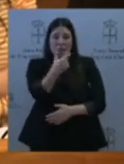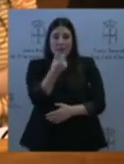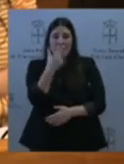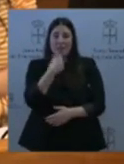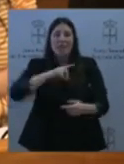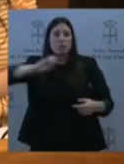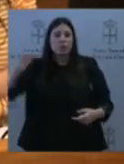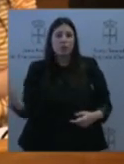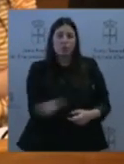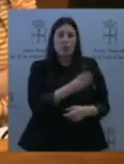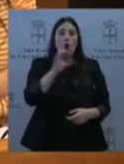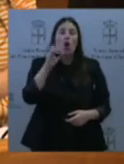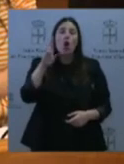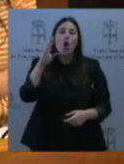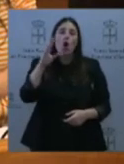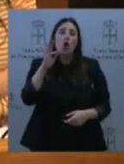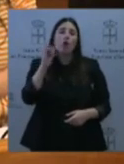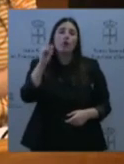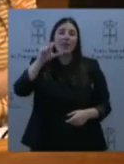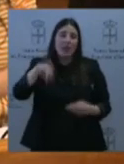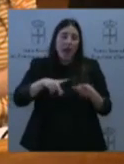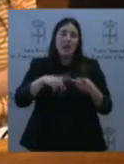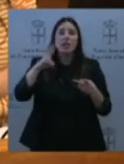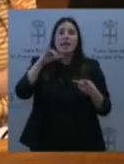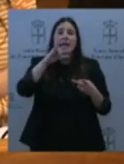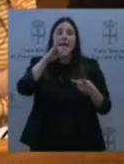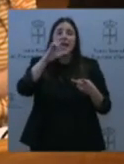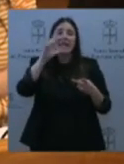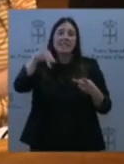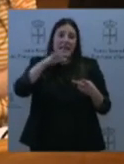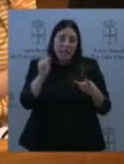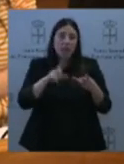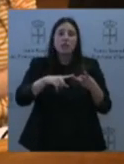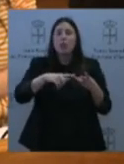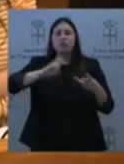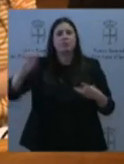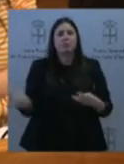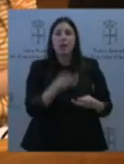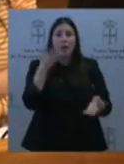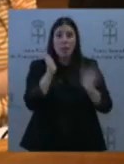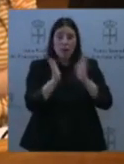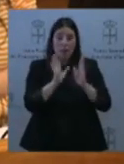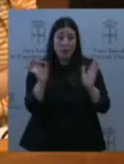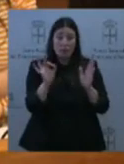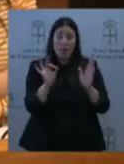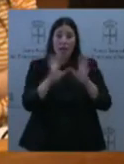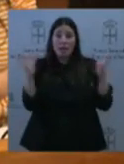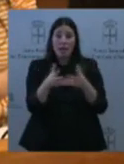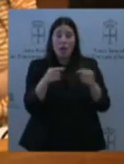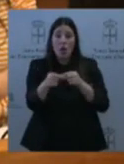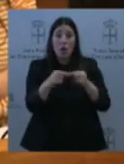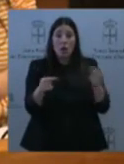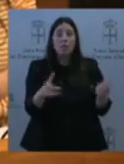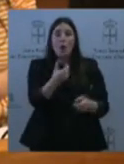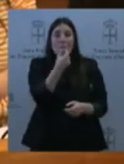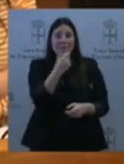Lexatin, por la noche Noctamil, para dormir y Orfidal. Hace terapias y relajación por internet, aunque yo más que pastillas habría que necesitado un psicólogo. Luz, que lleva